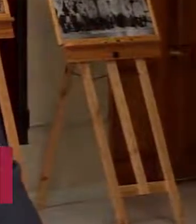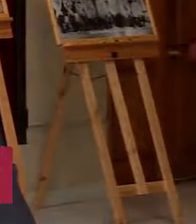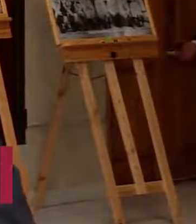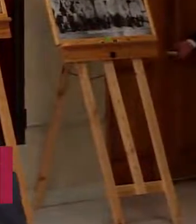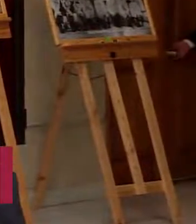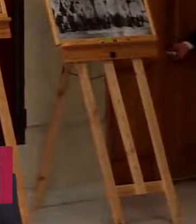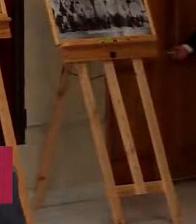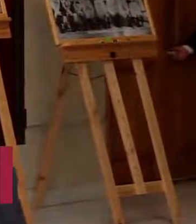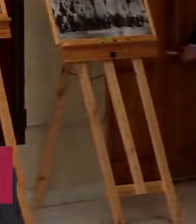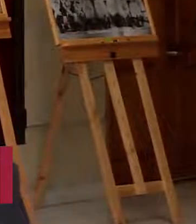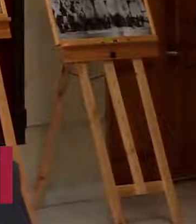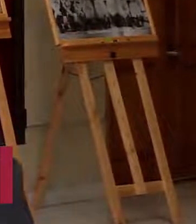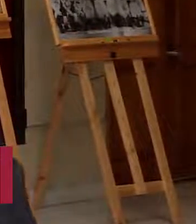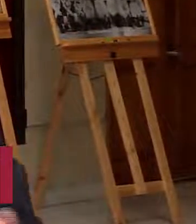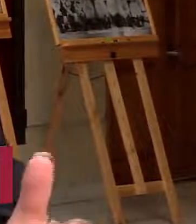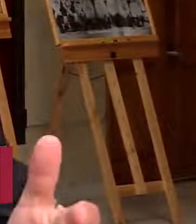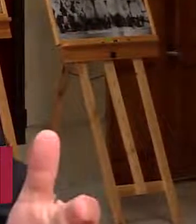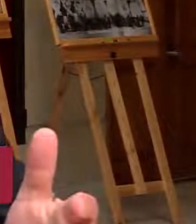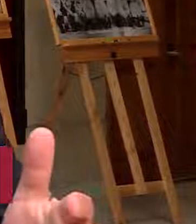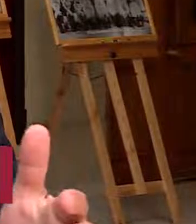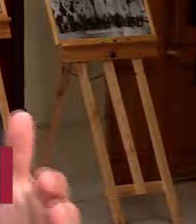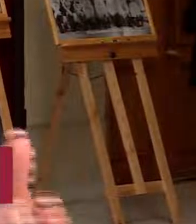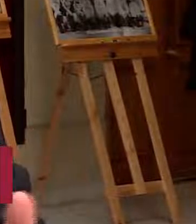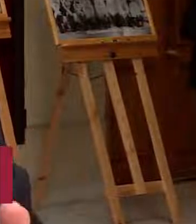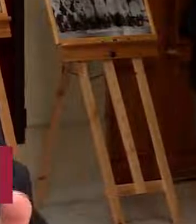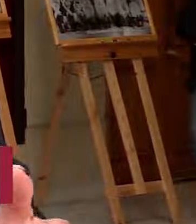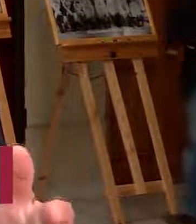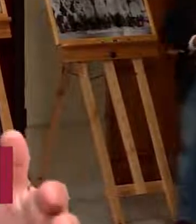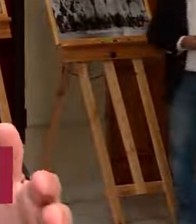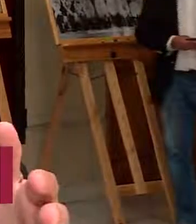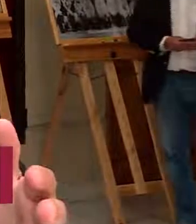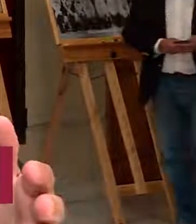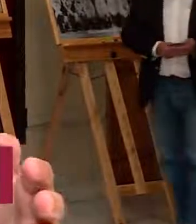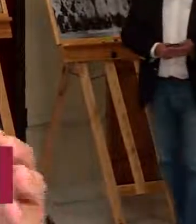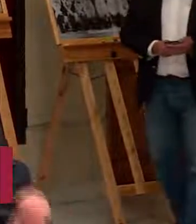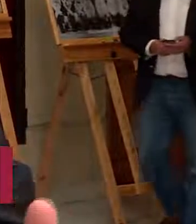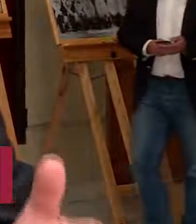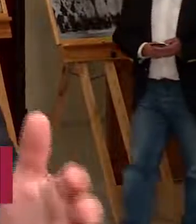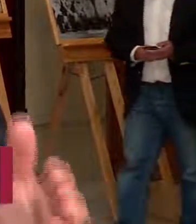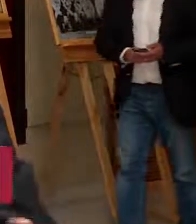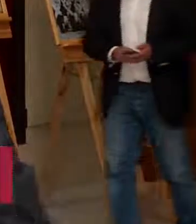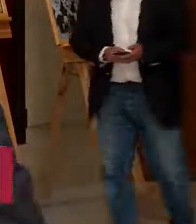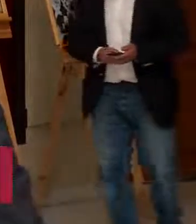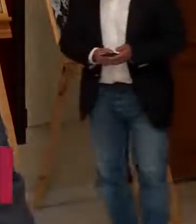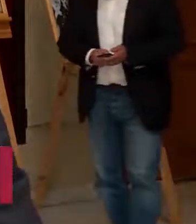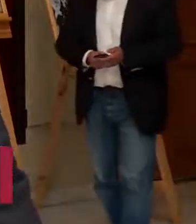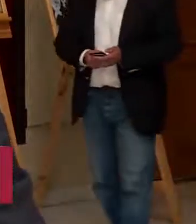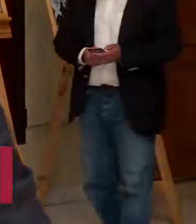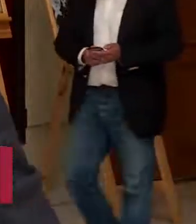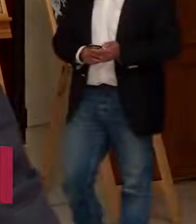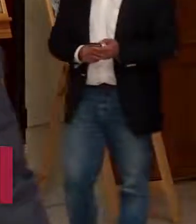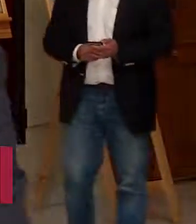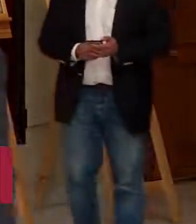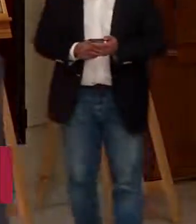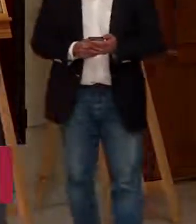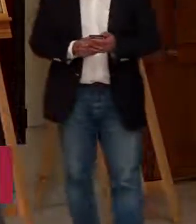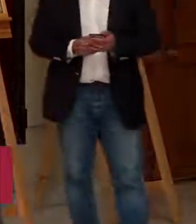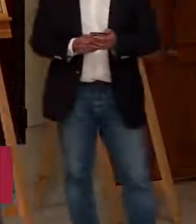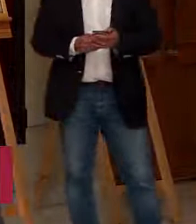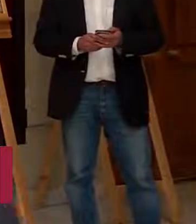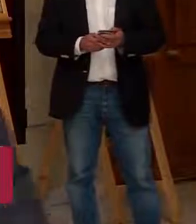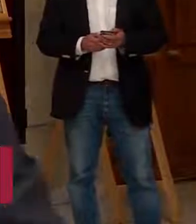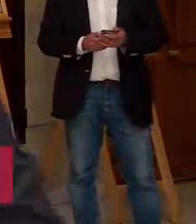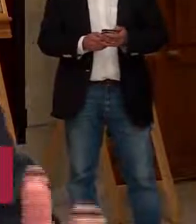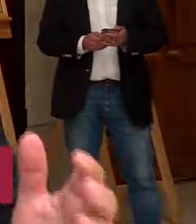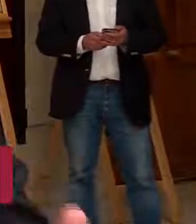tuvieron problemas en octubre, poder correr el pago de IVA de octubre, noviembre, diciembre, para empezar en febrero